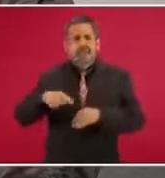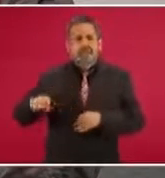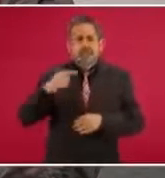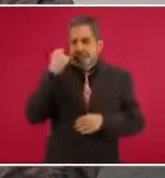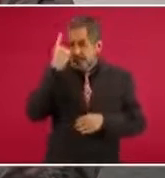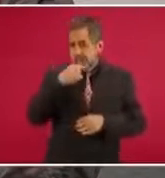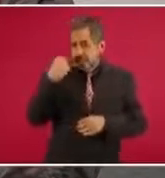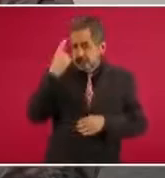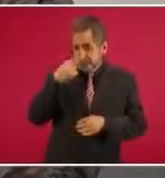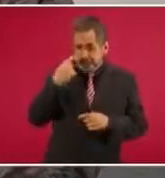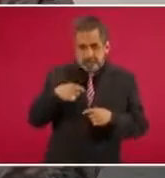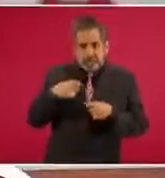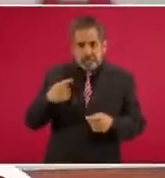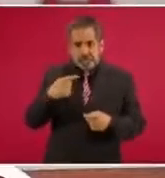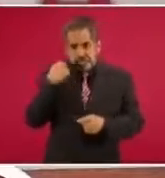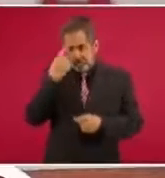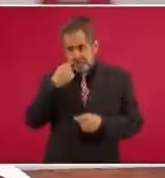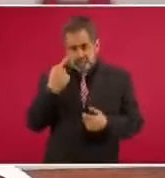hora